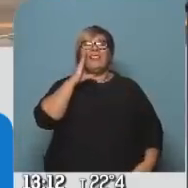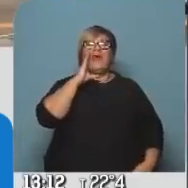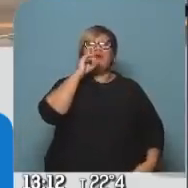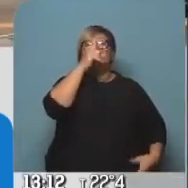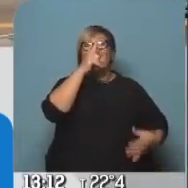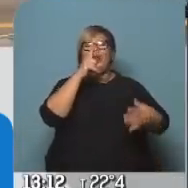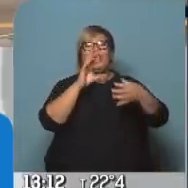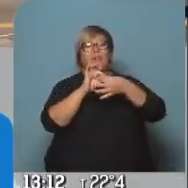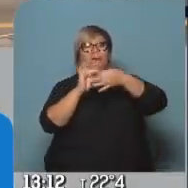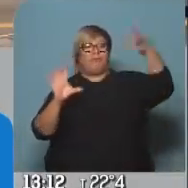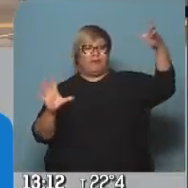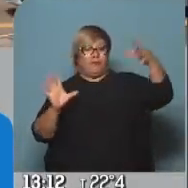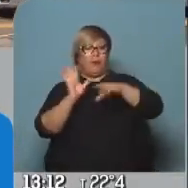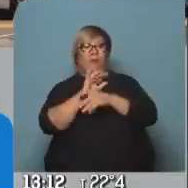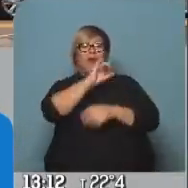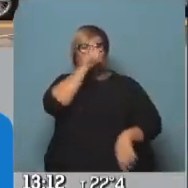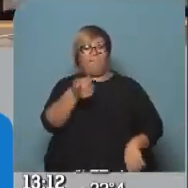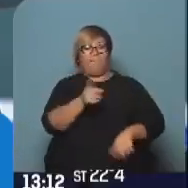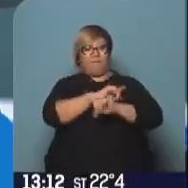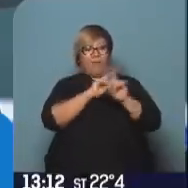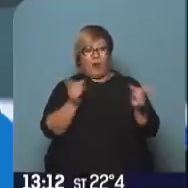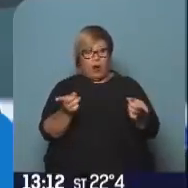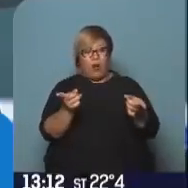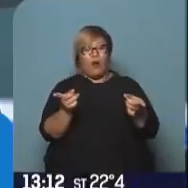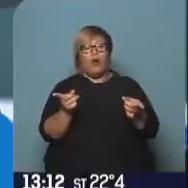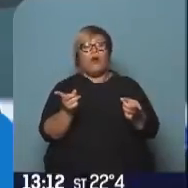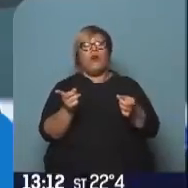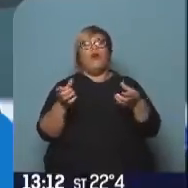por los países de la región que tenían